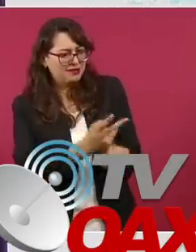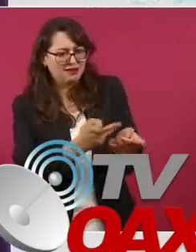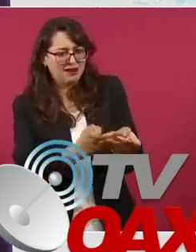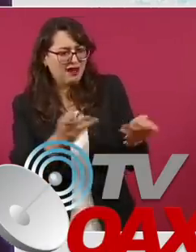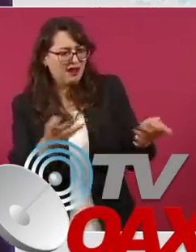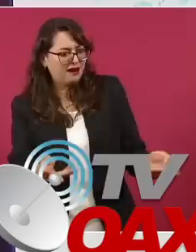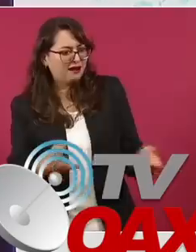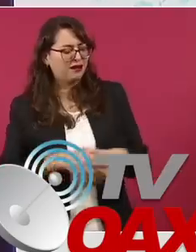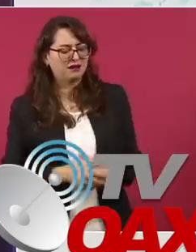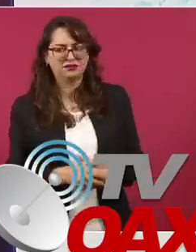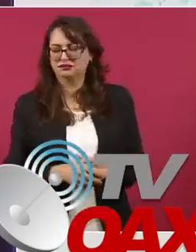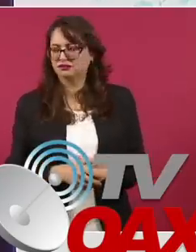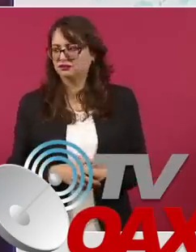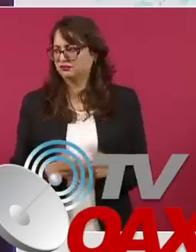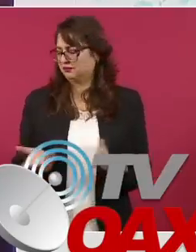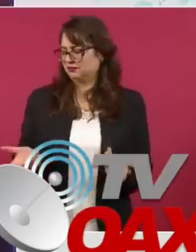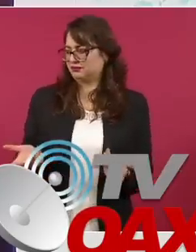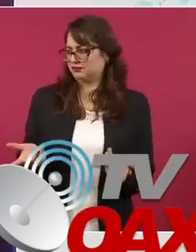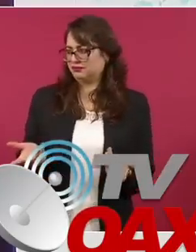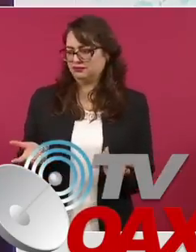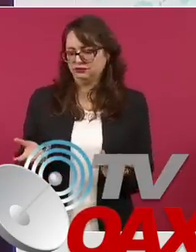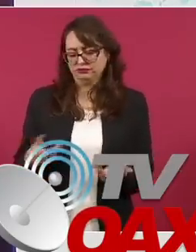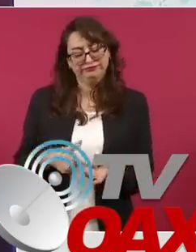a un precio